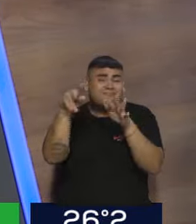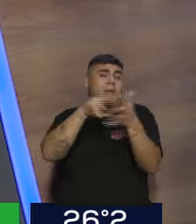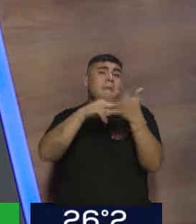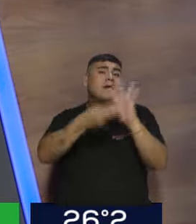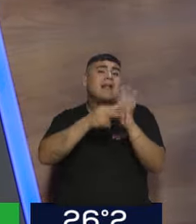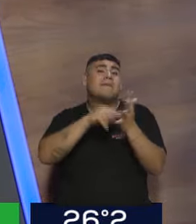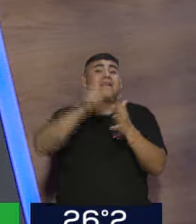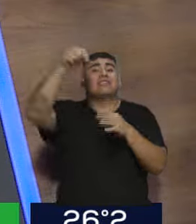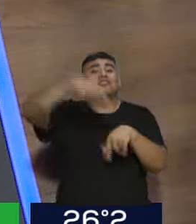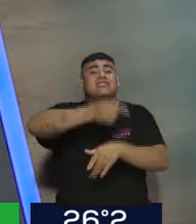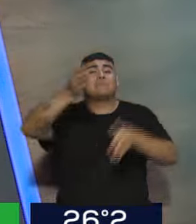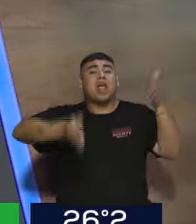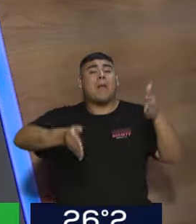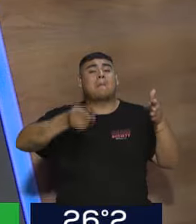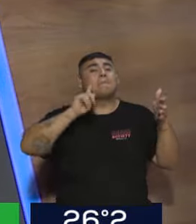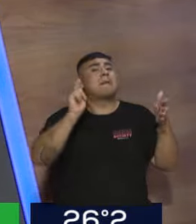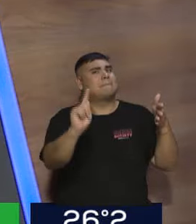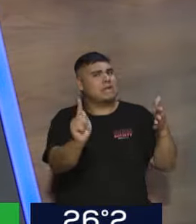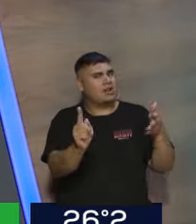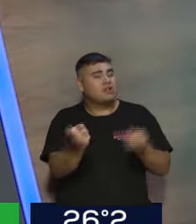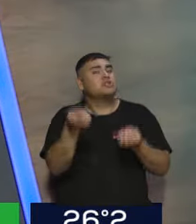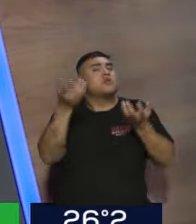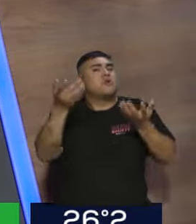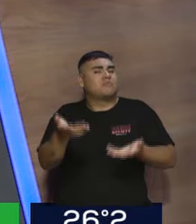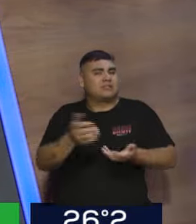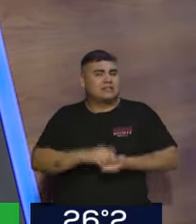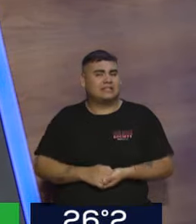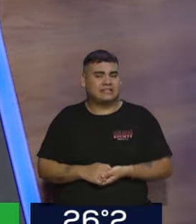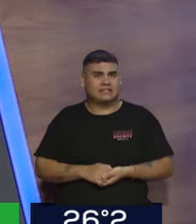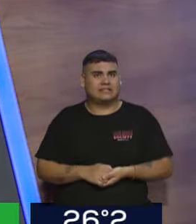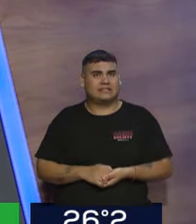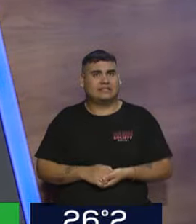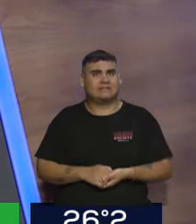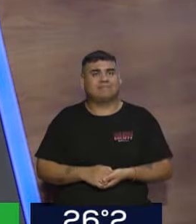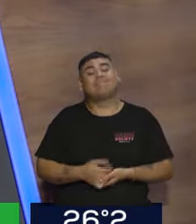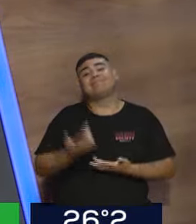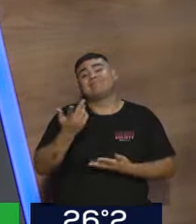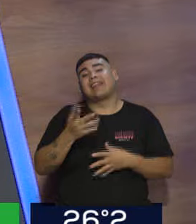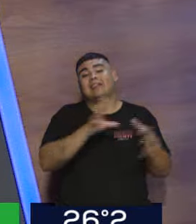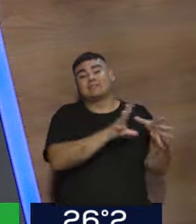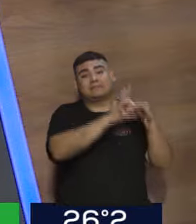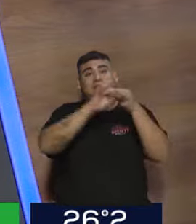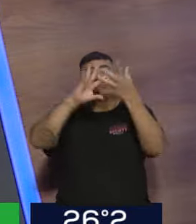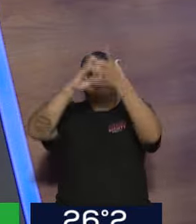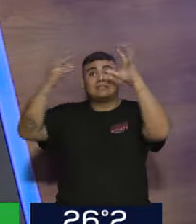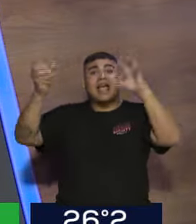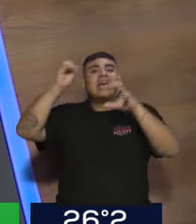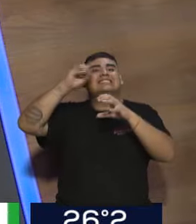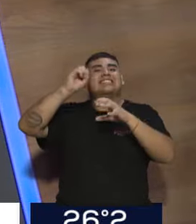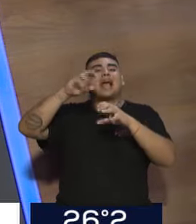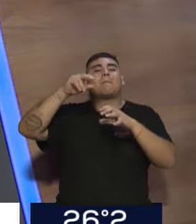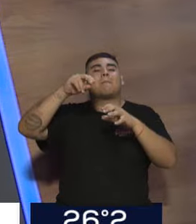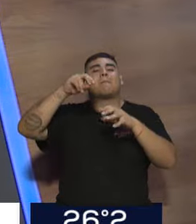como una temporada crítica. Temporada, por supuesto, que ha sido atravesada por el fenómeno del Niño, lo que está provocando que